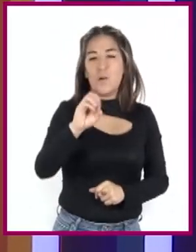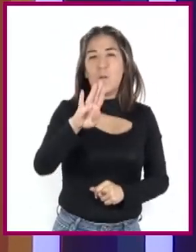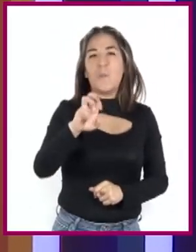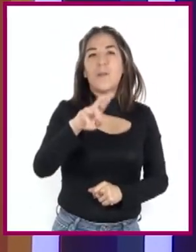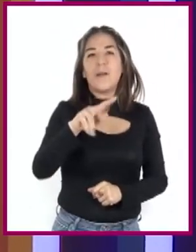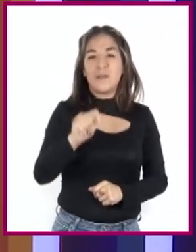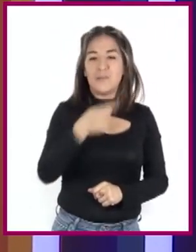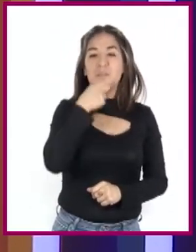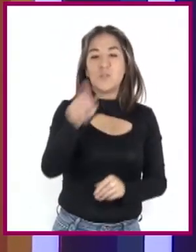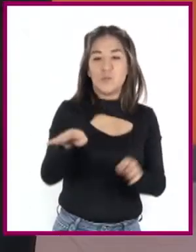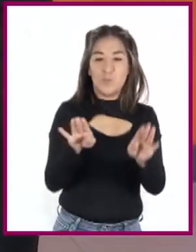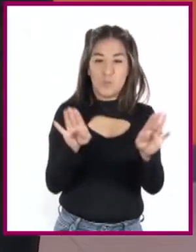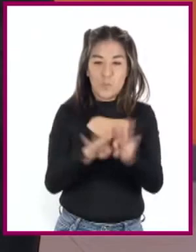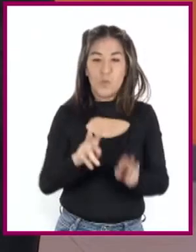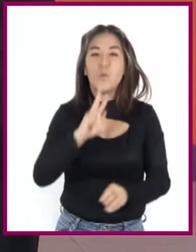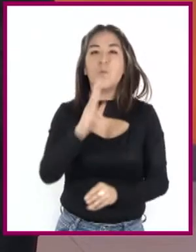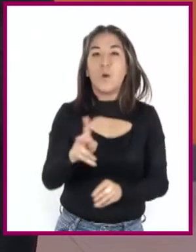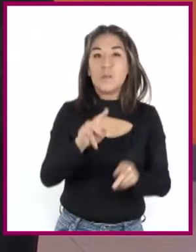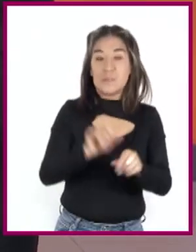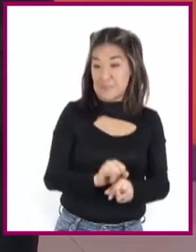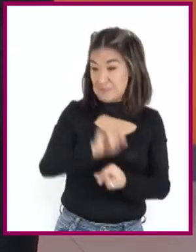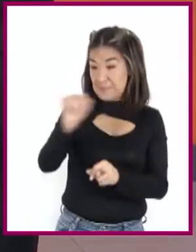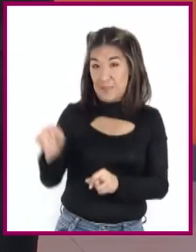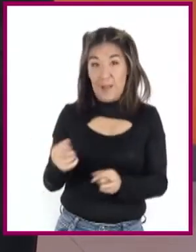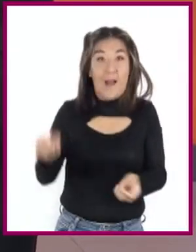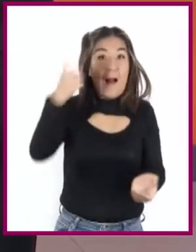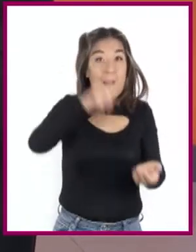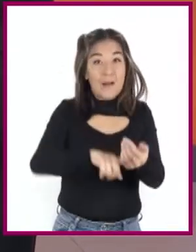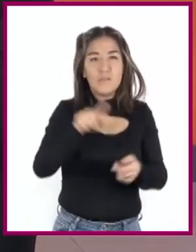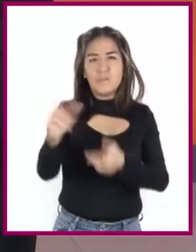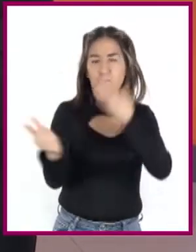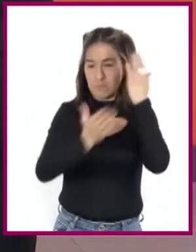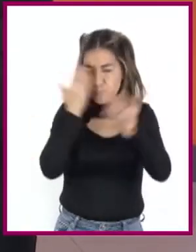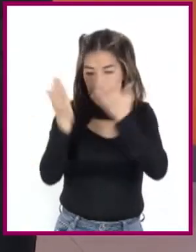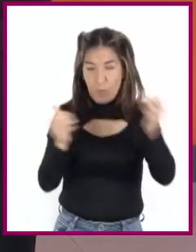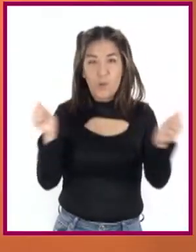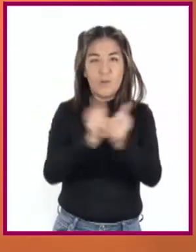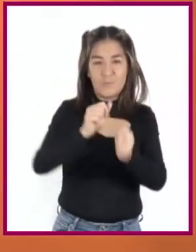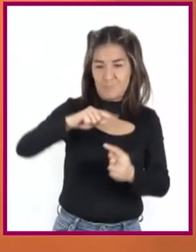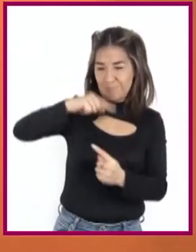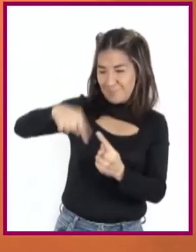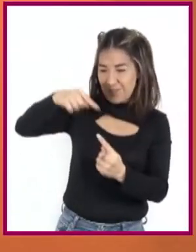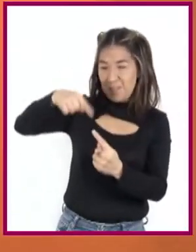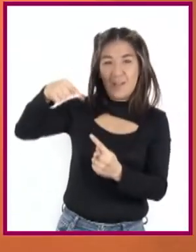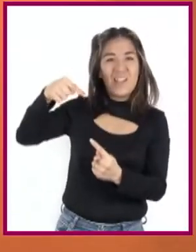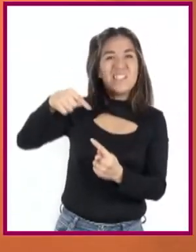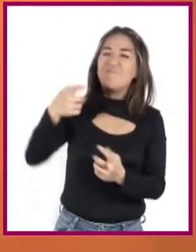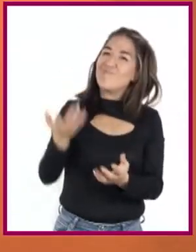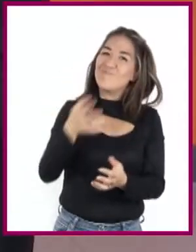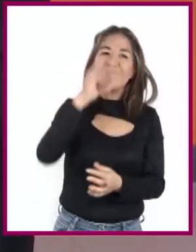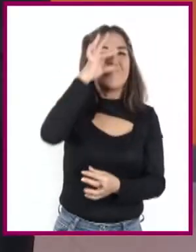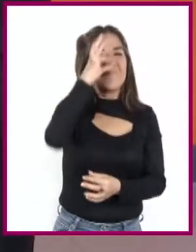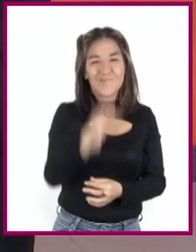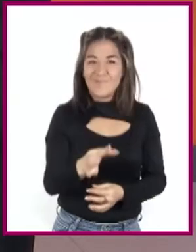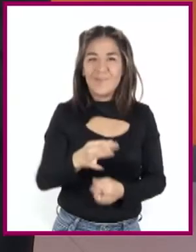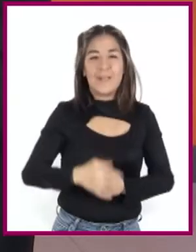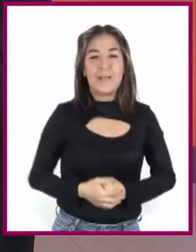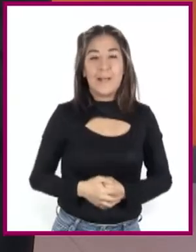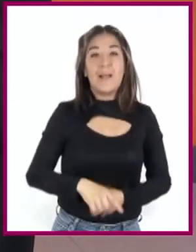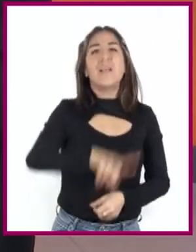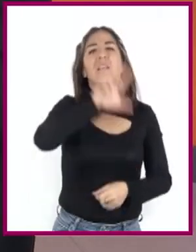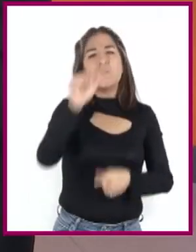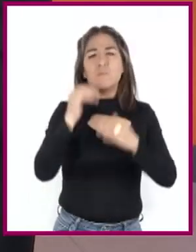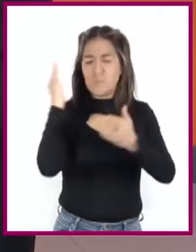la voz a distancia, pero sus experimentos con cuerdas tirantes no tuvieron mucho éxito. No fue hasta